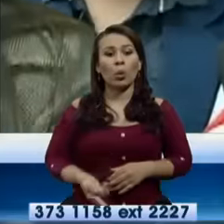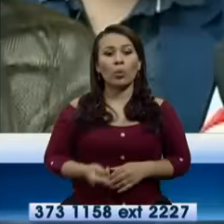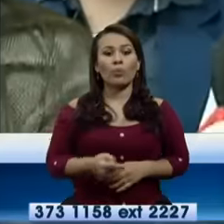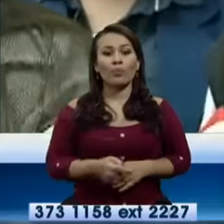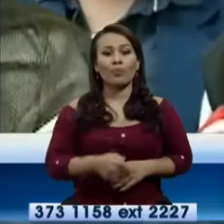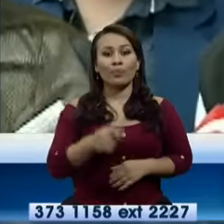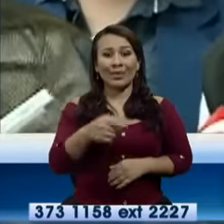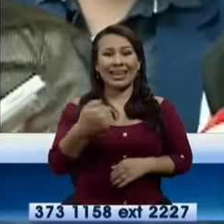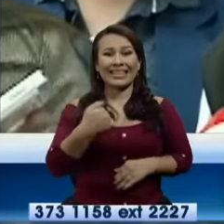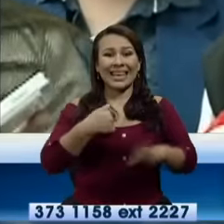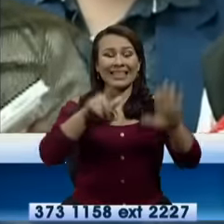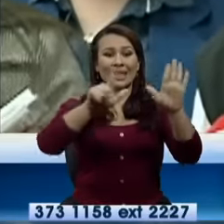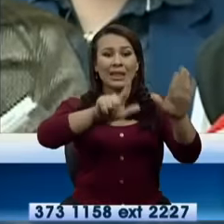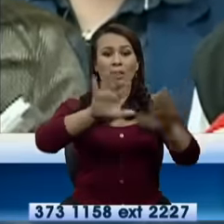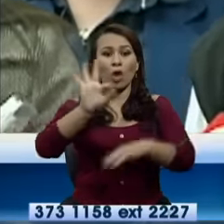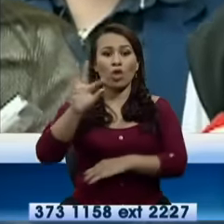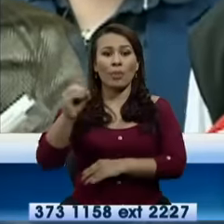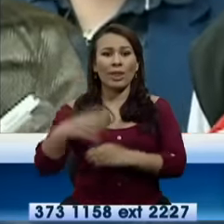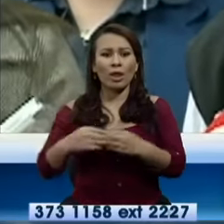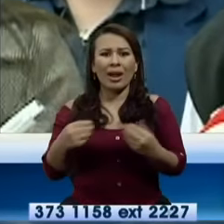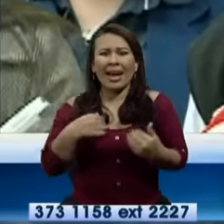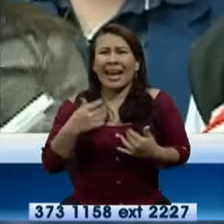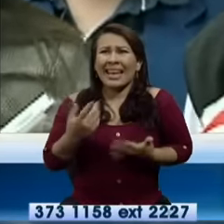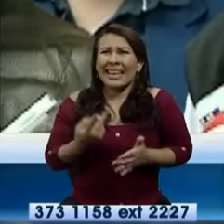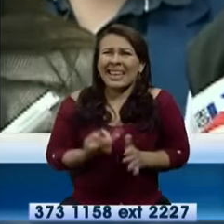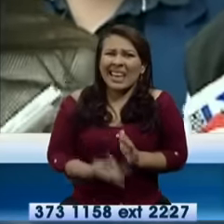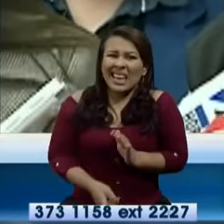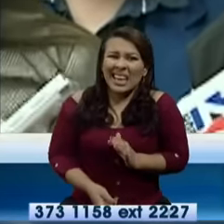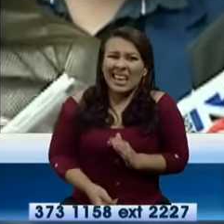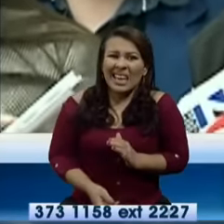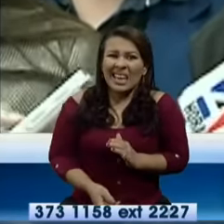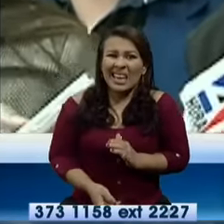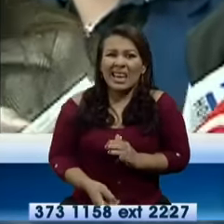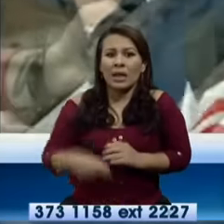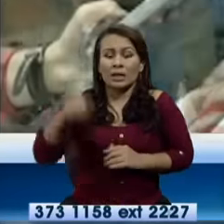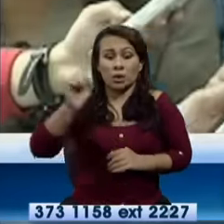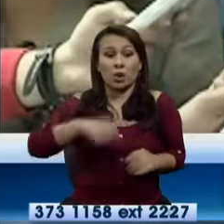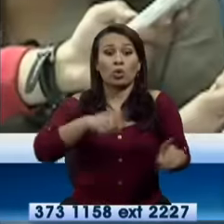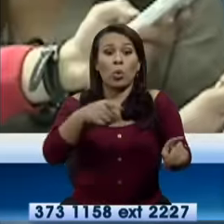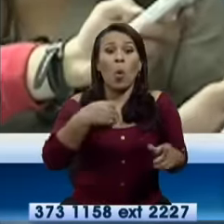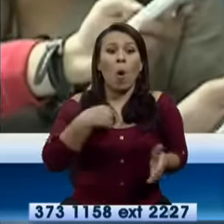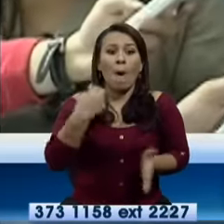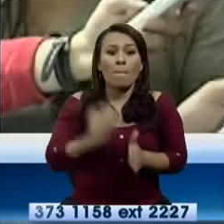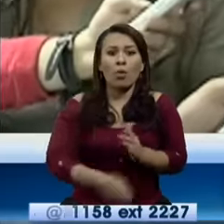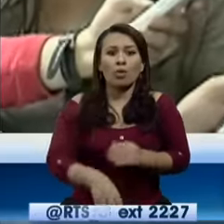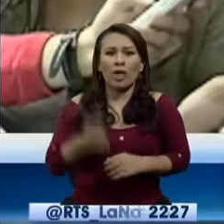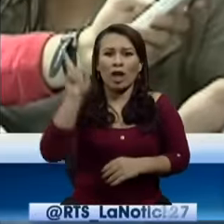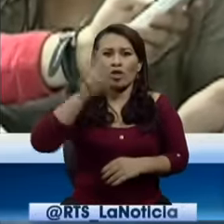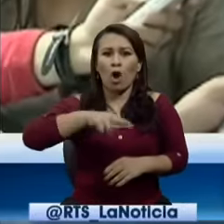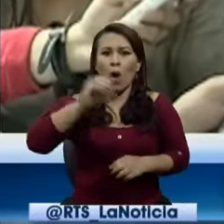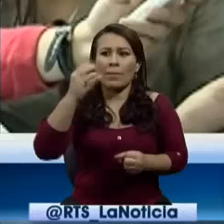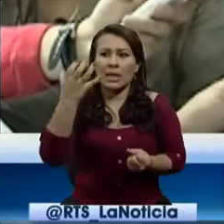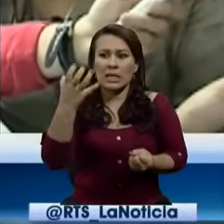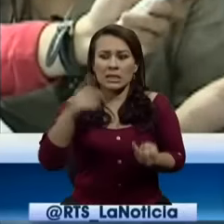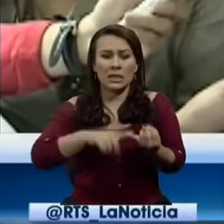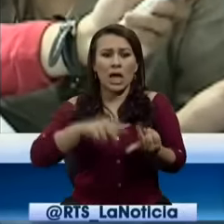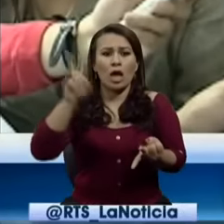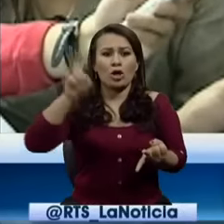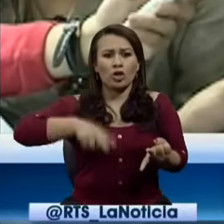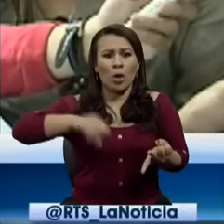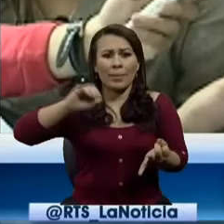tiene 790 que pagar digo pero cómo así que tiene multas del 2015